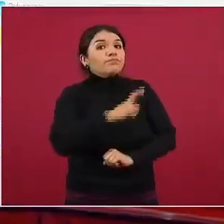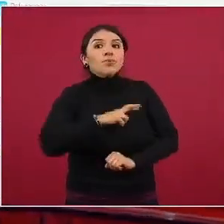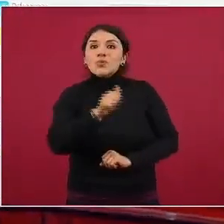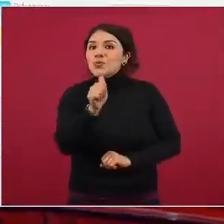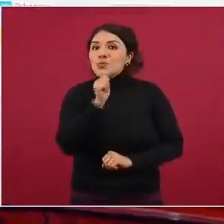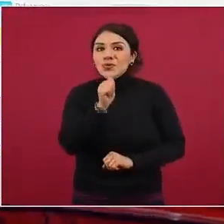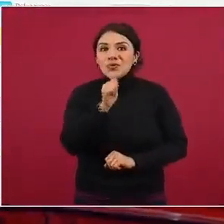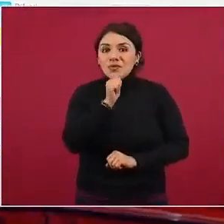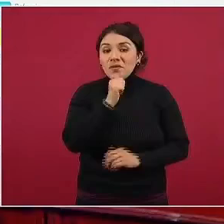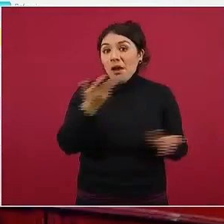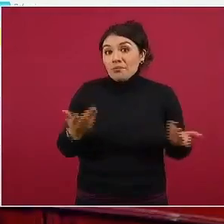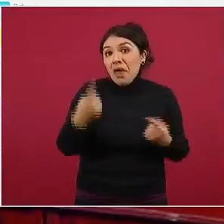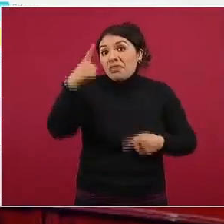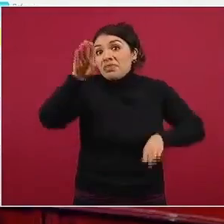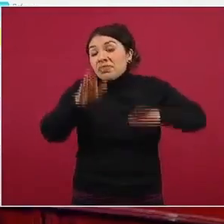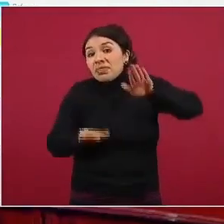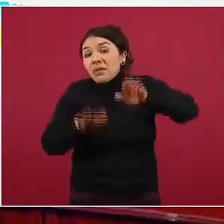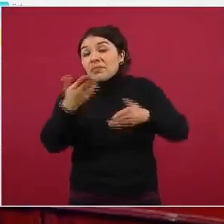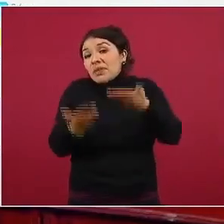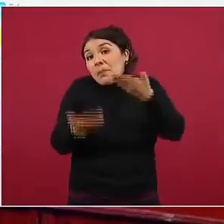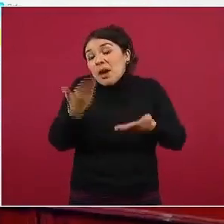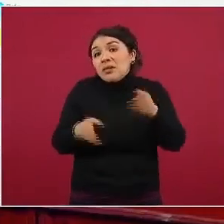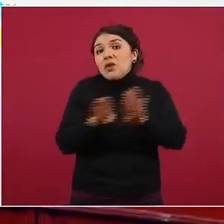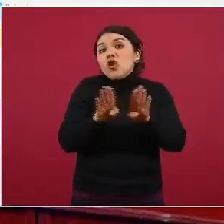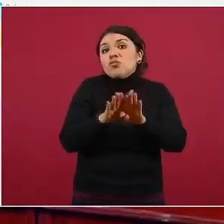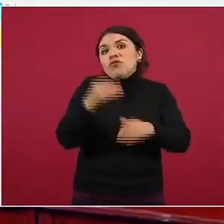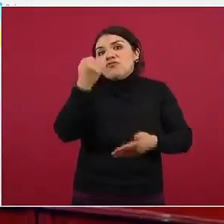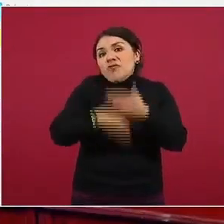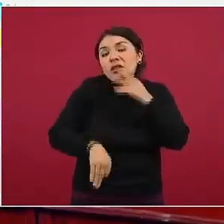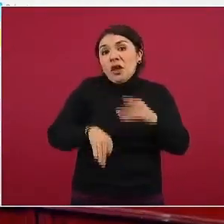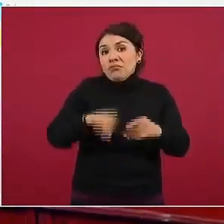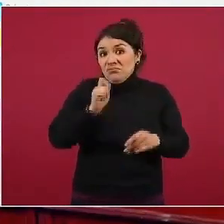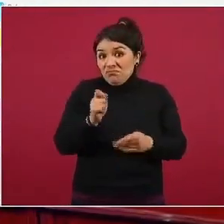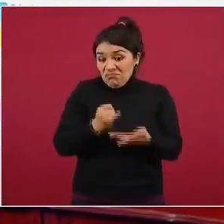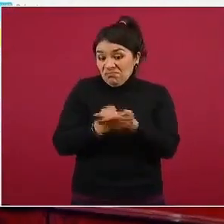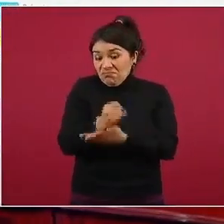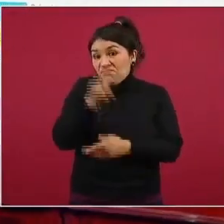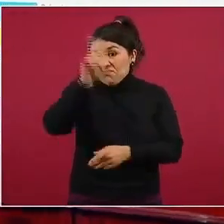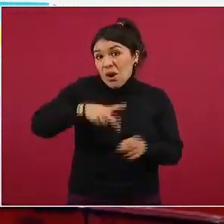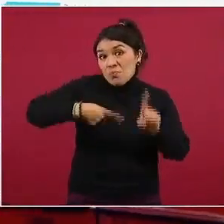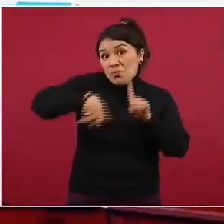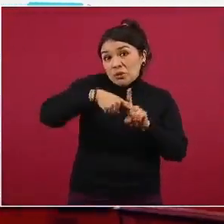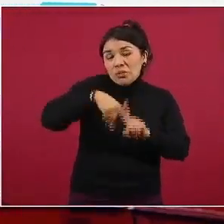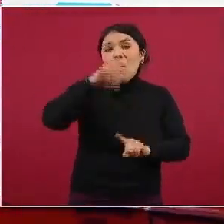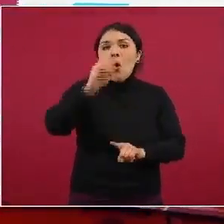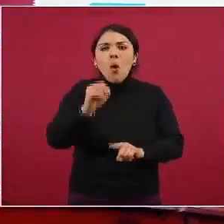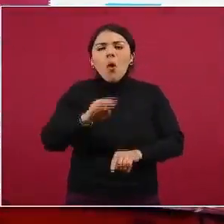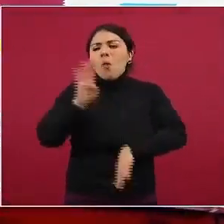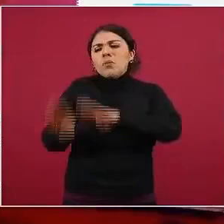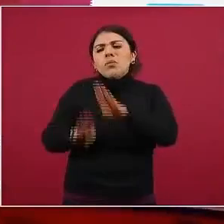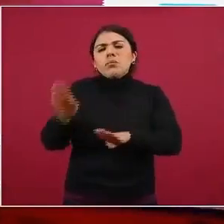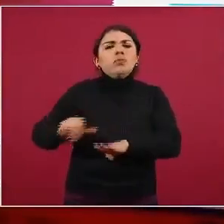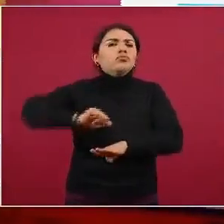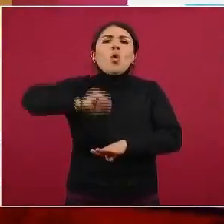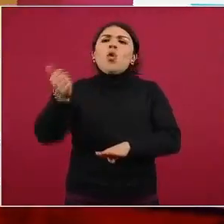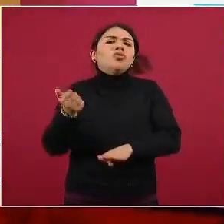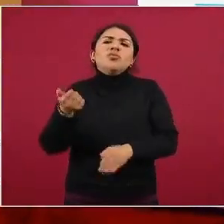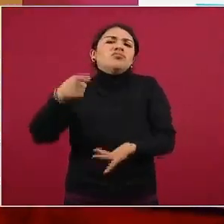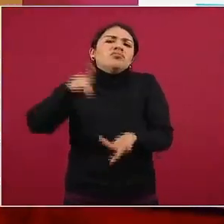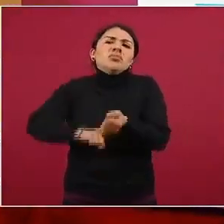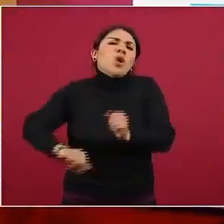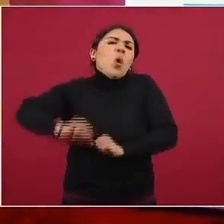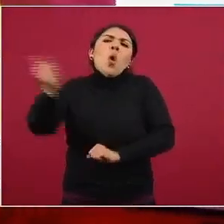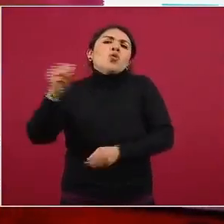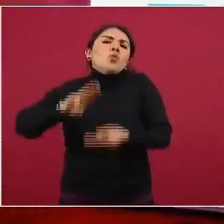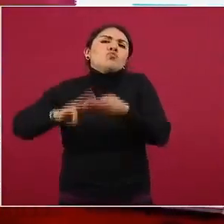que se pueden, dependiendo de los resultados, se pueden sumar ya sea a las confirmadas o aquellas defunciones que al final no se confirmaron